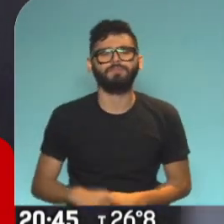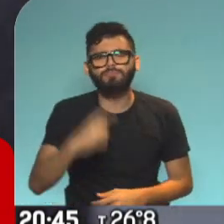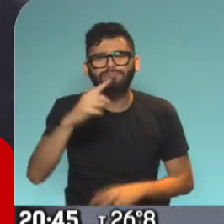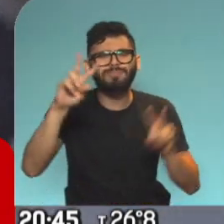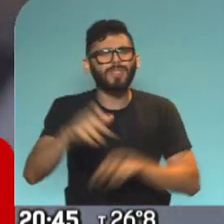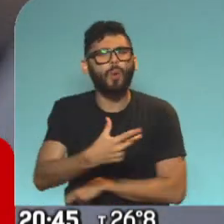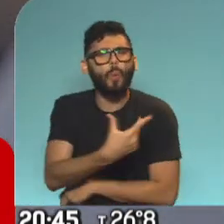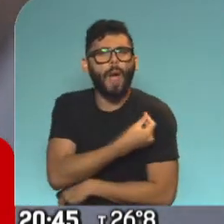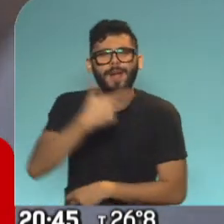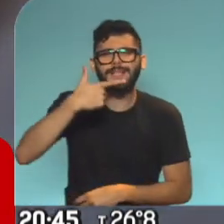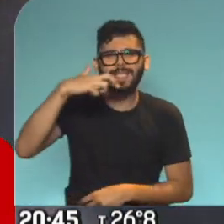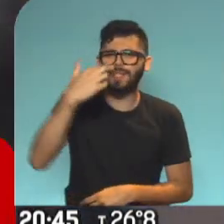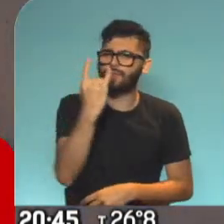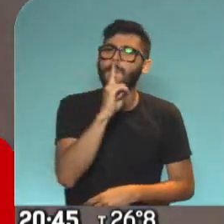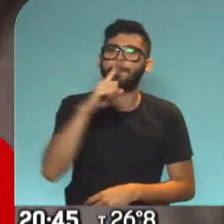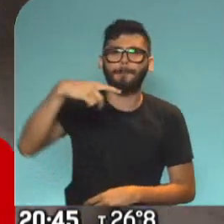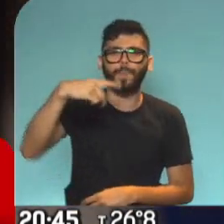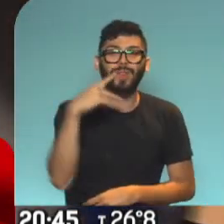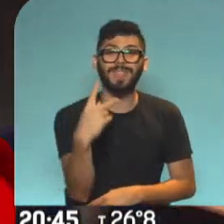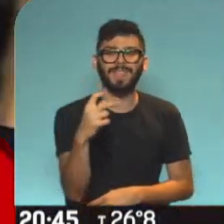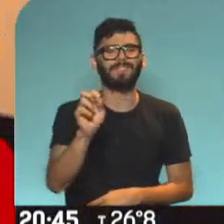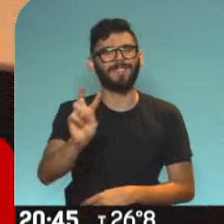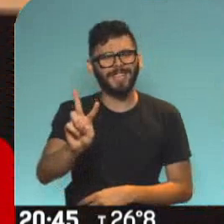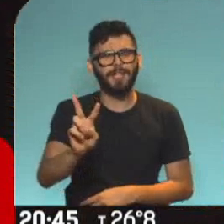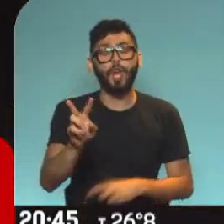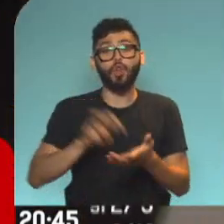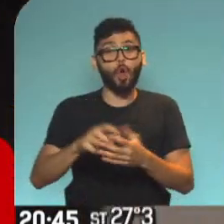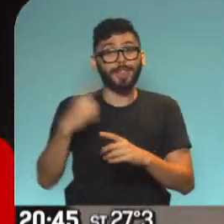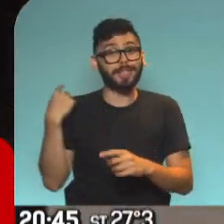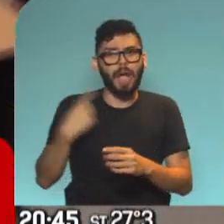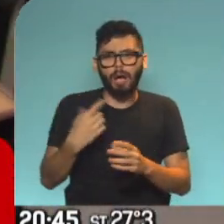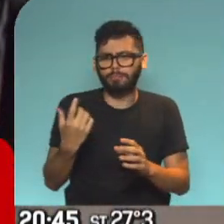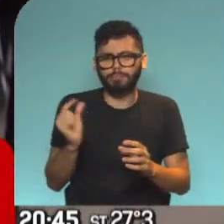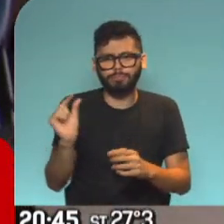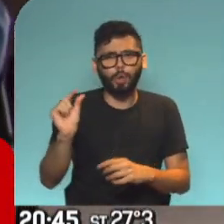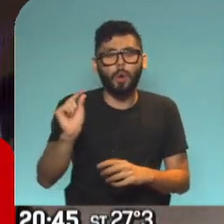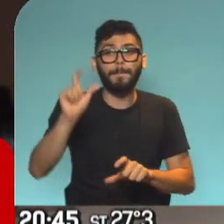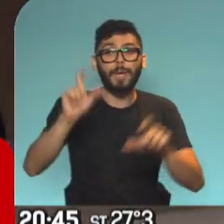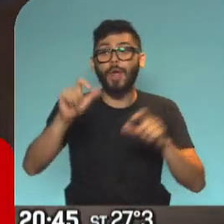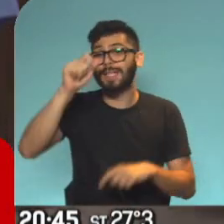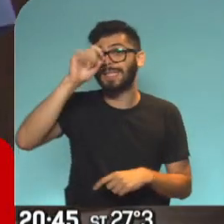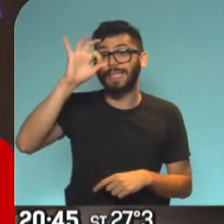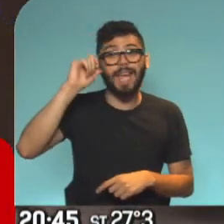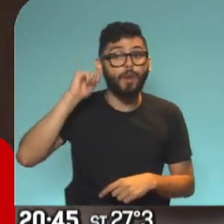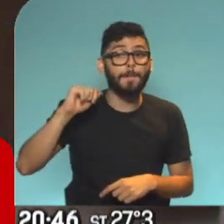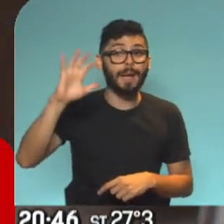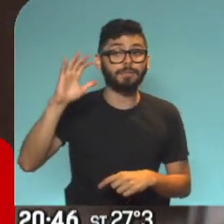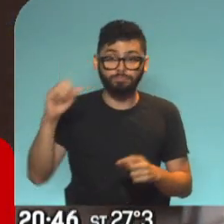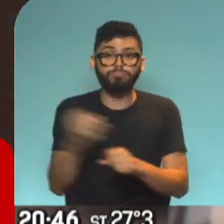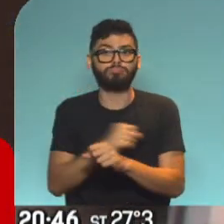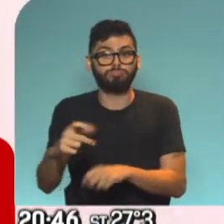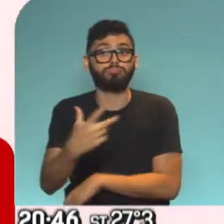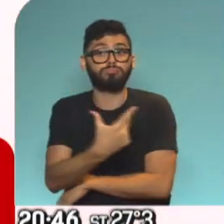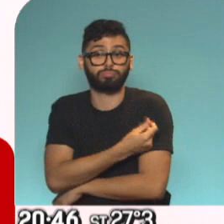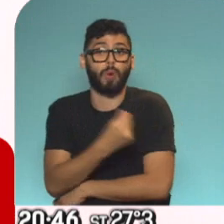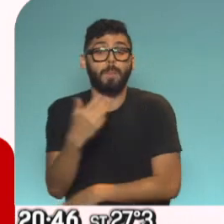dio a conocer una muy buena noticia, que finalmente se pueden vacunar las personas mayores de 60 años. Eso es